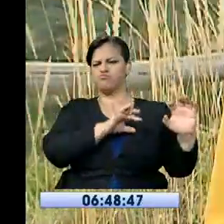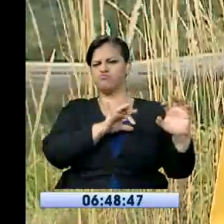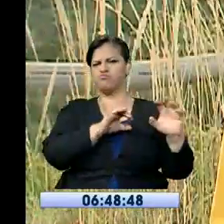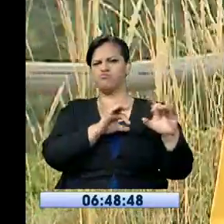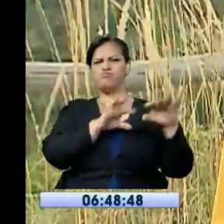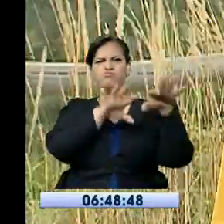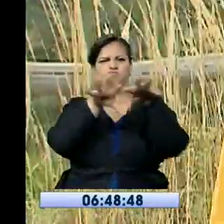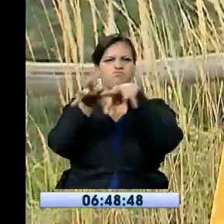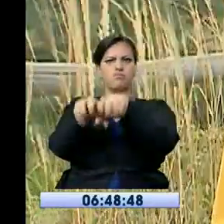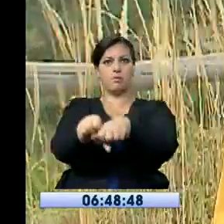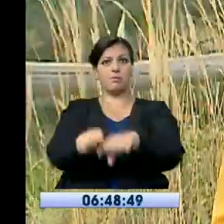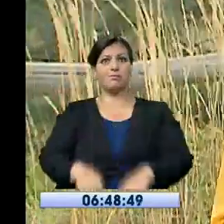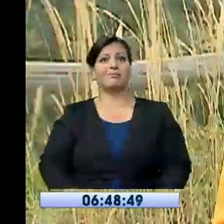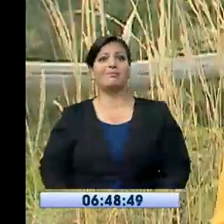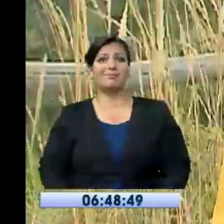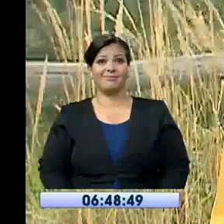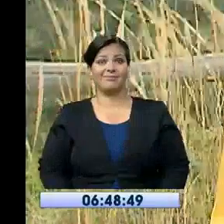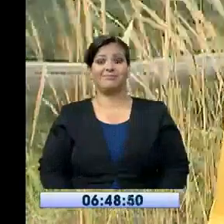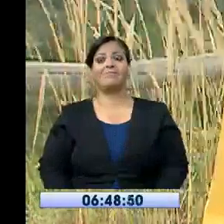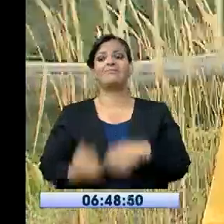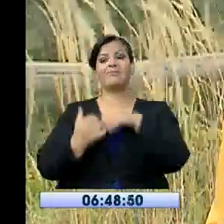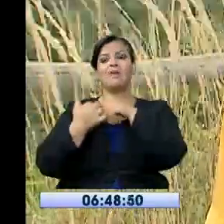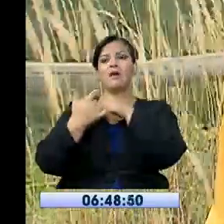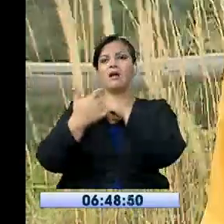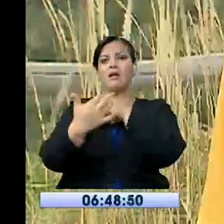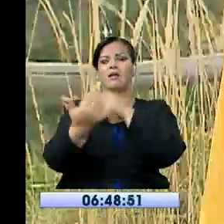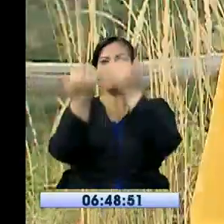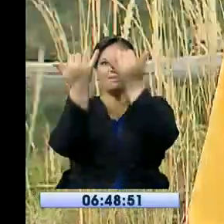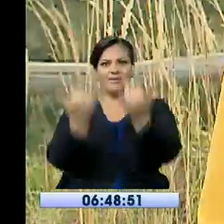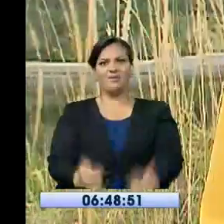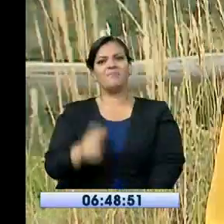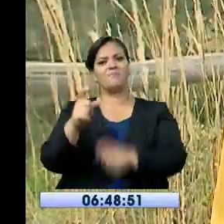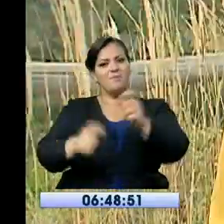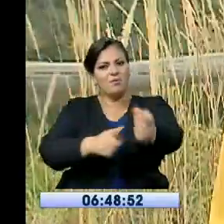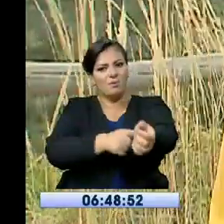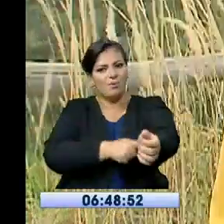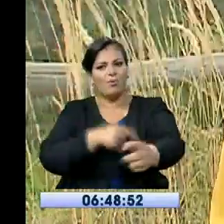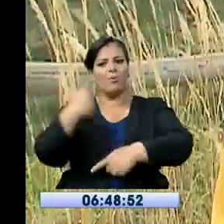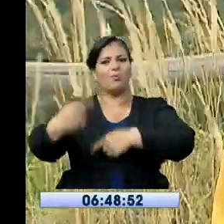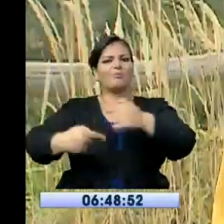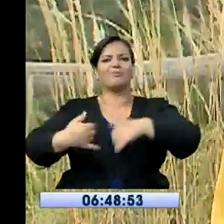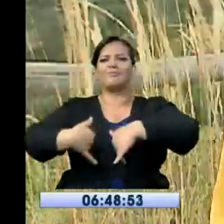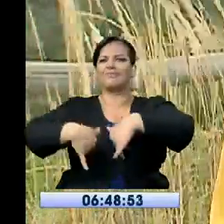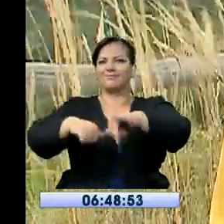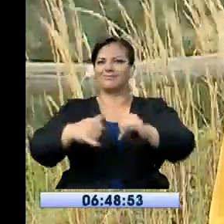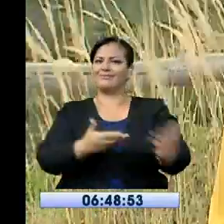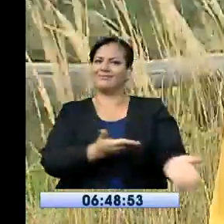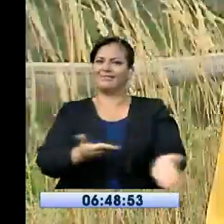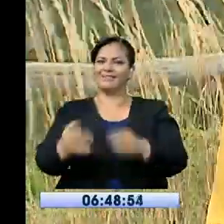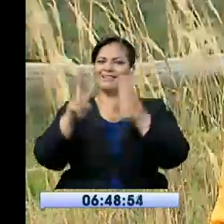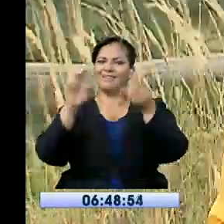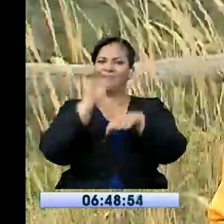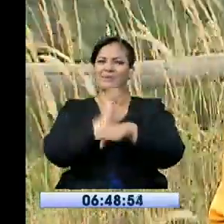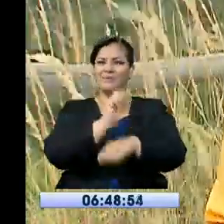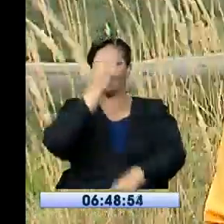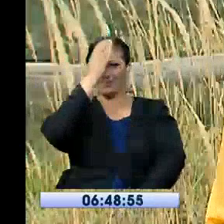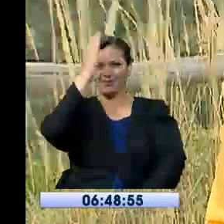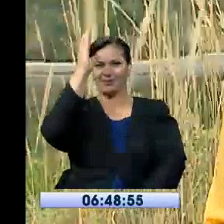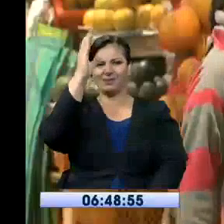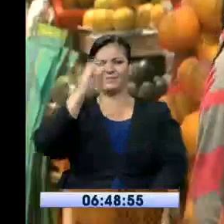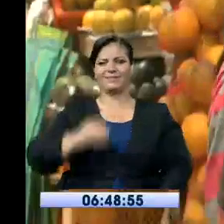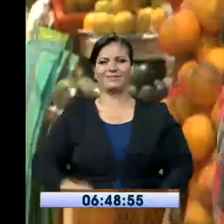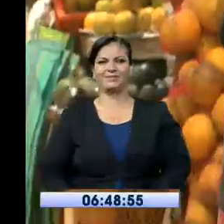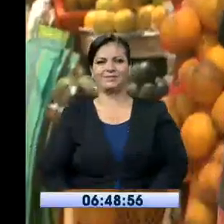fiestas ancestrales para preservar su identidad. Bienvenidos y bienvenidas a un nuevo programa de Ecuador Multicolor. Ahora, desde el cantón Pedro